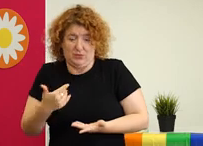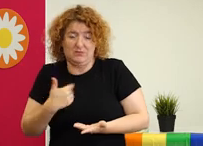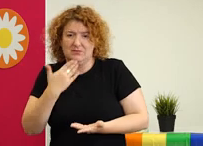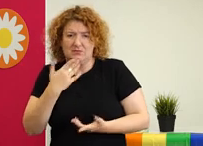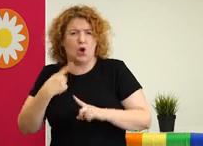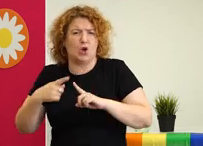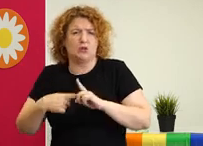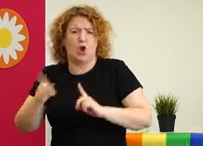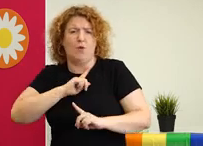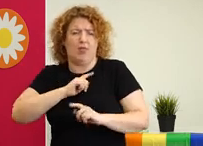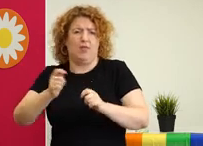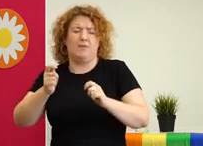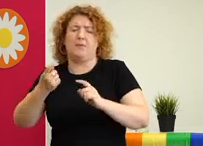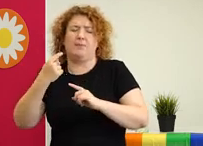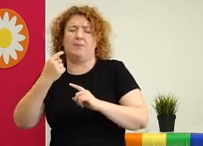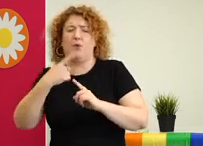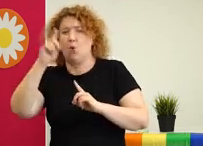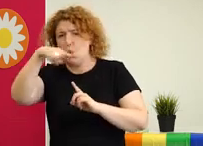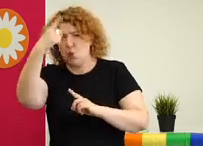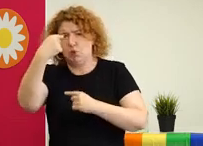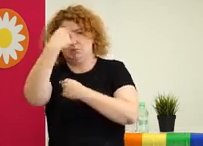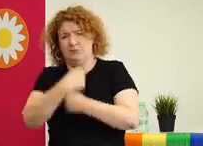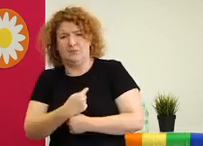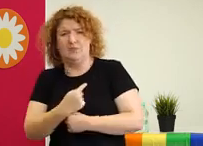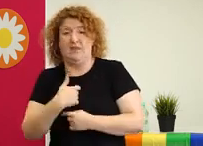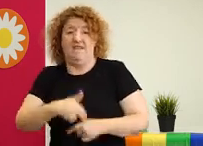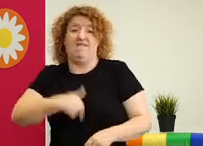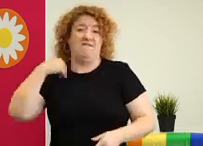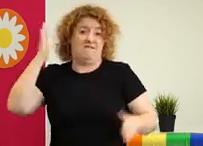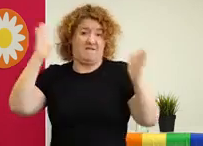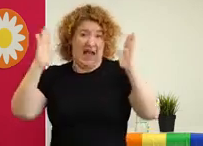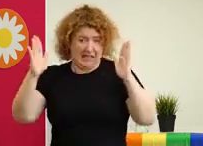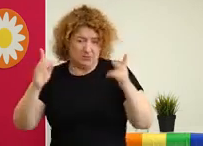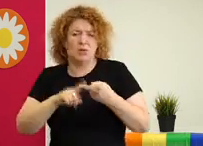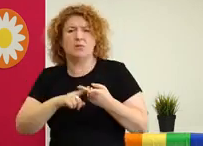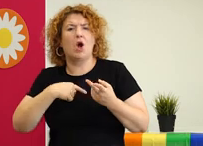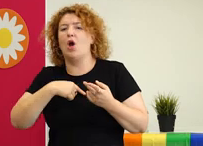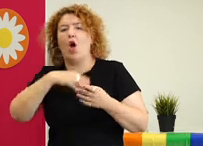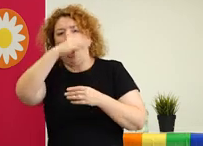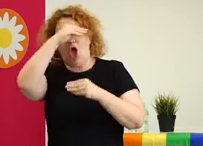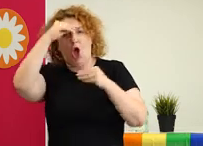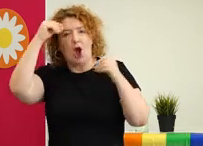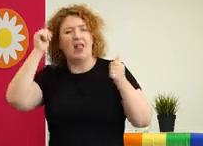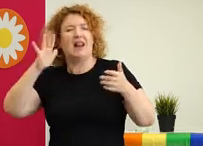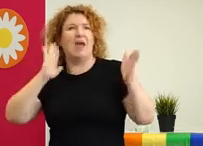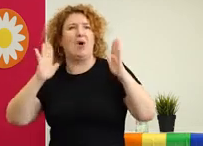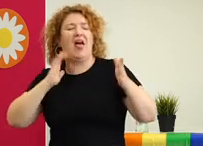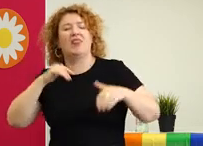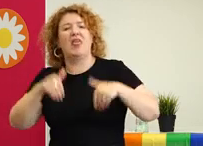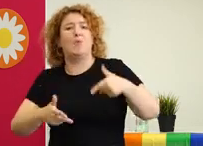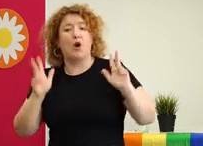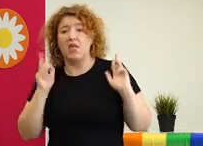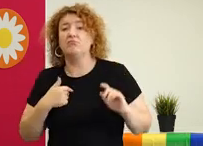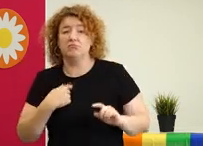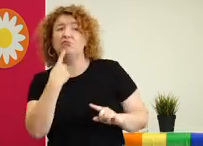han sometido no solamente la cultura del franquismo, sino también el olvido de la democracia. Y les